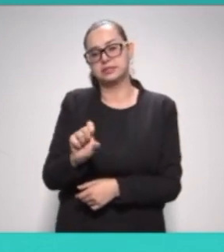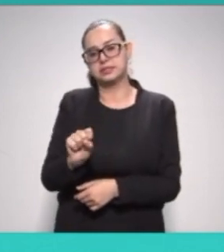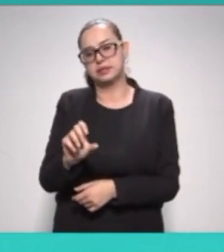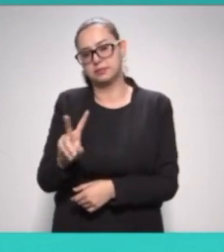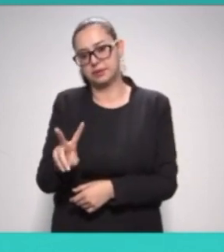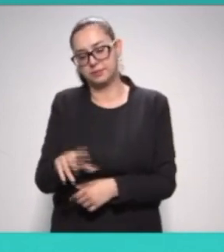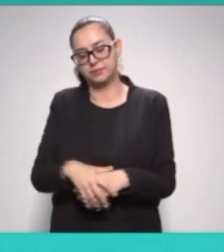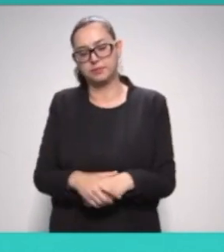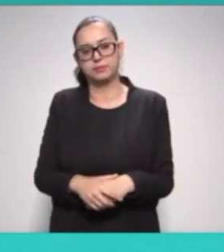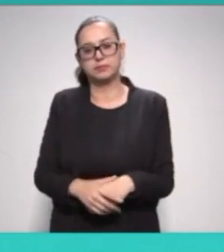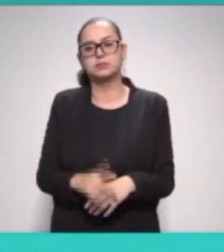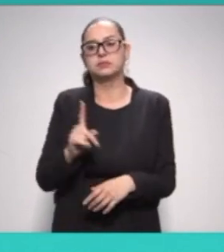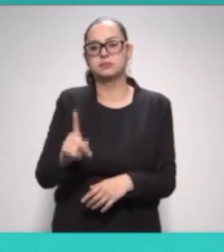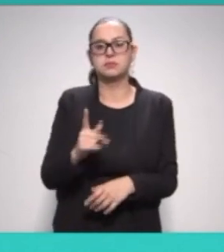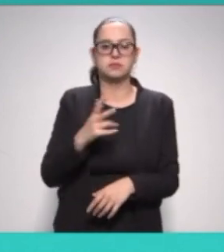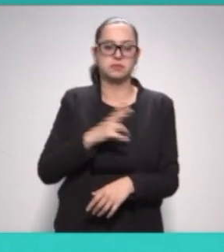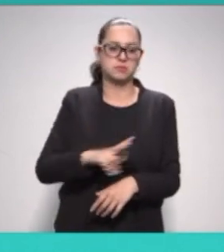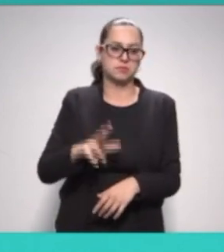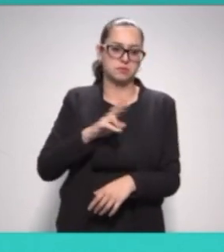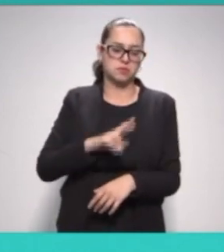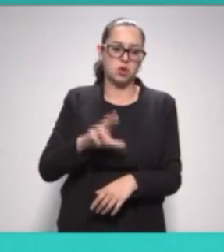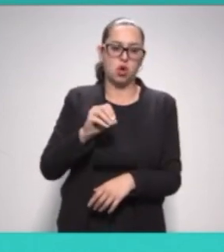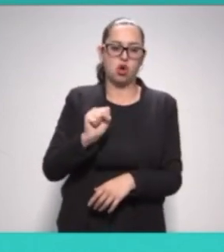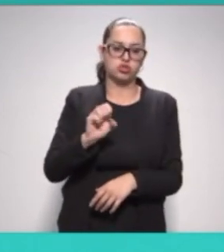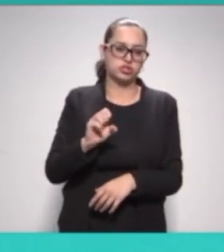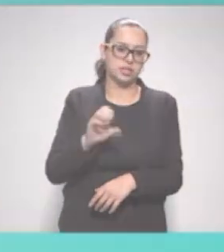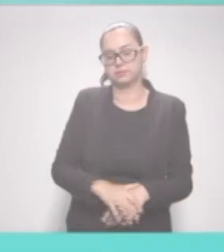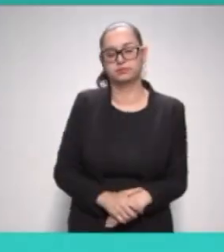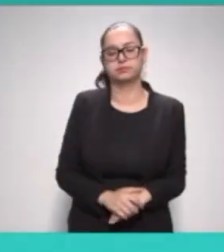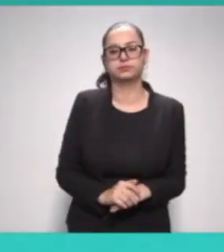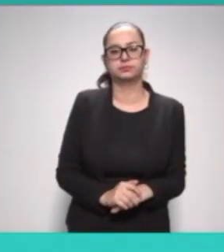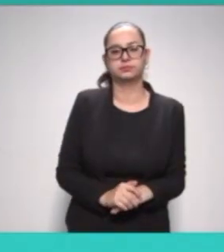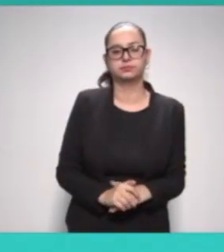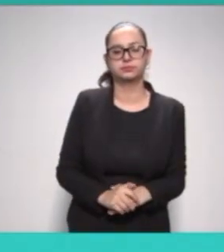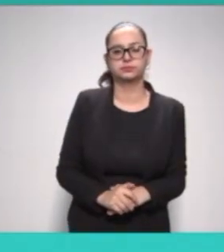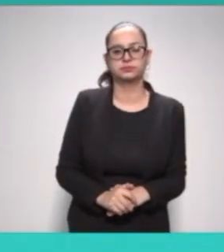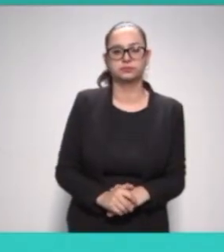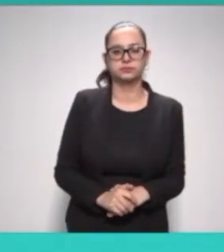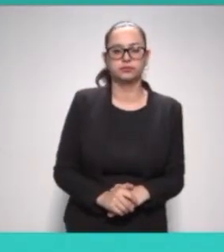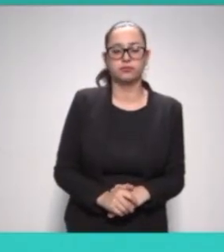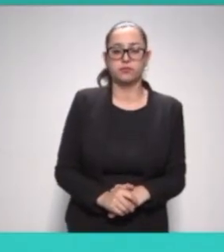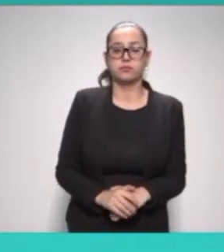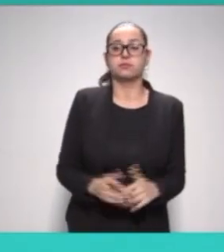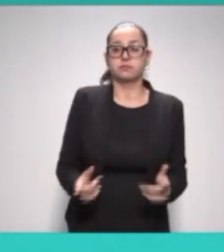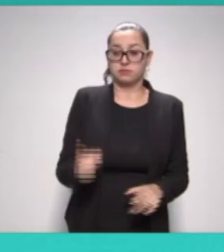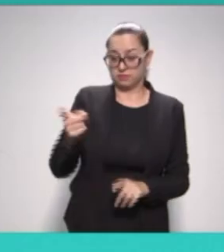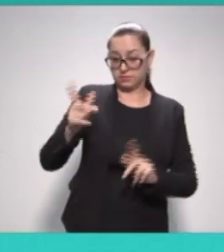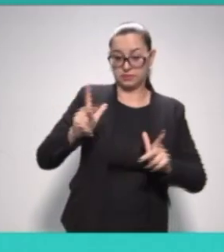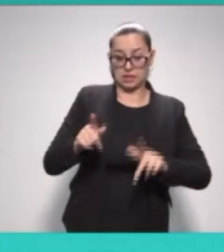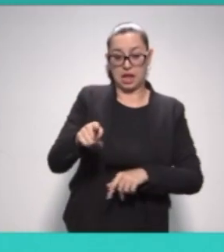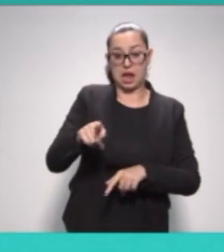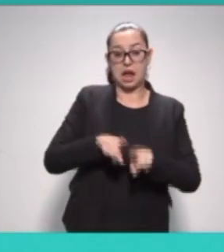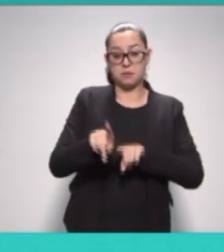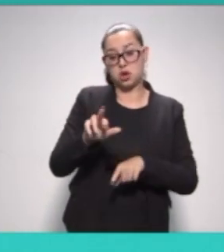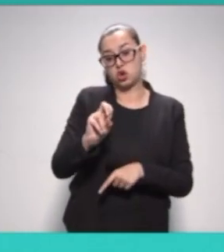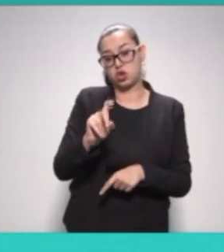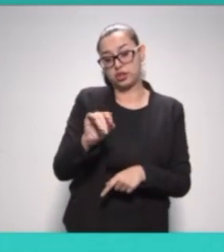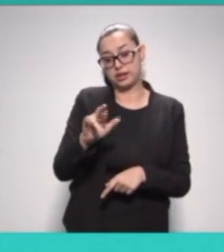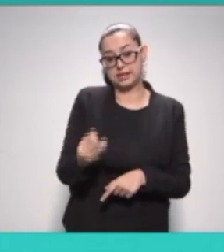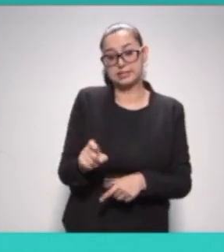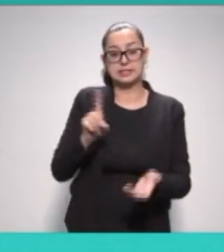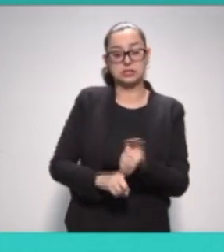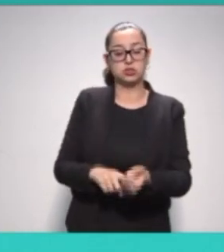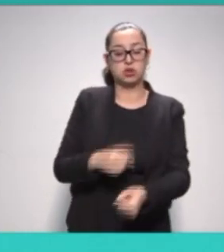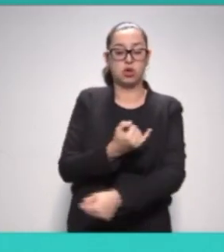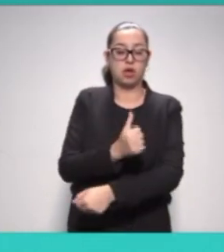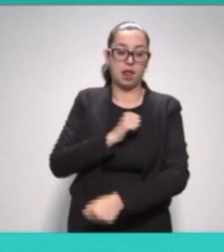de recintos que forman parte del patrimonio de la capital del país y retomando que el autódromo hermanos rodríguez se encuentra localizado en la alcaldía estatal